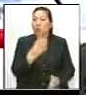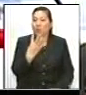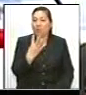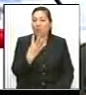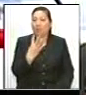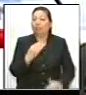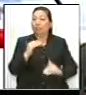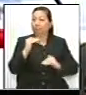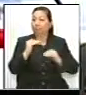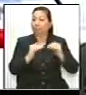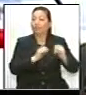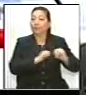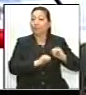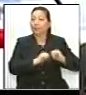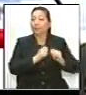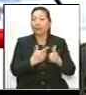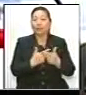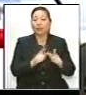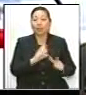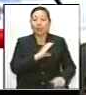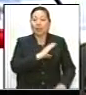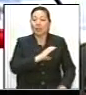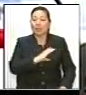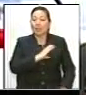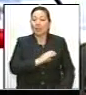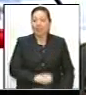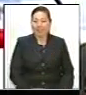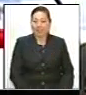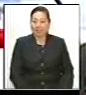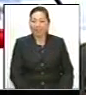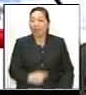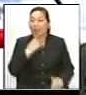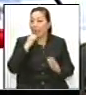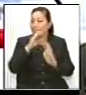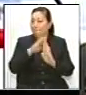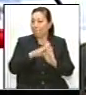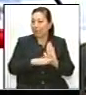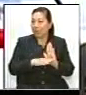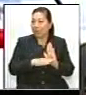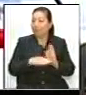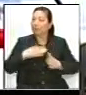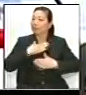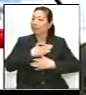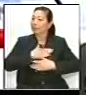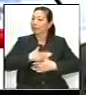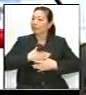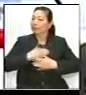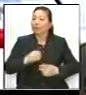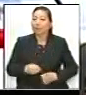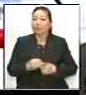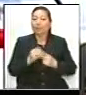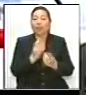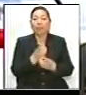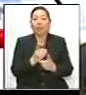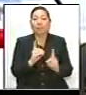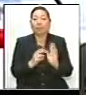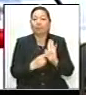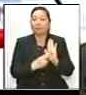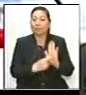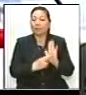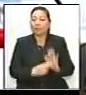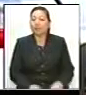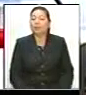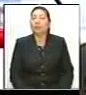el grado de afectación a la libertad de conciencia es menor que el grado de satisfacción de los principios de democracia